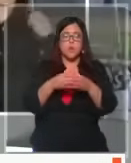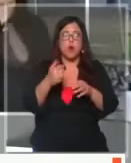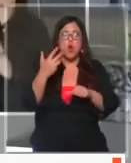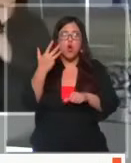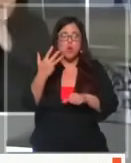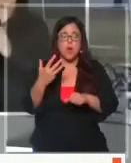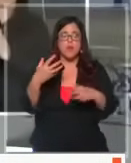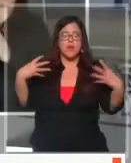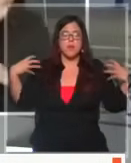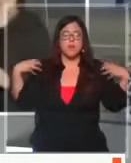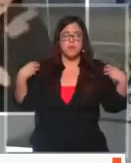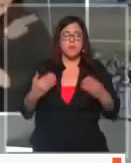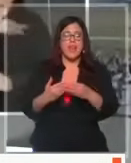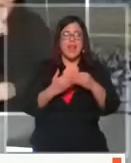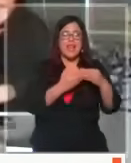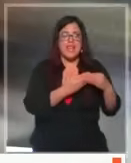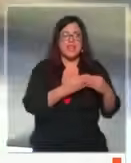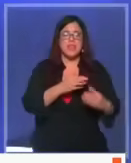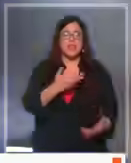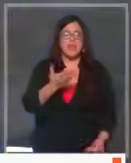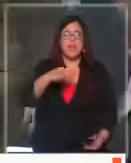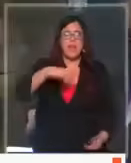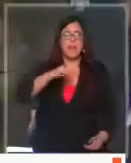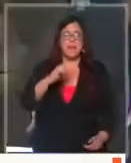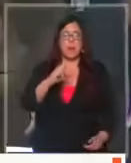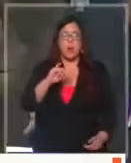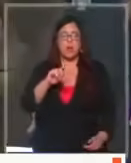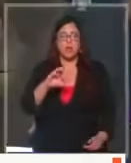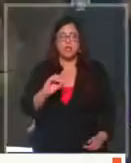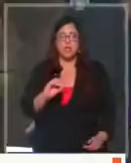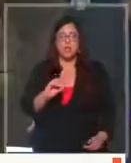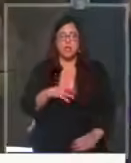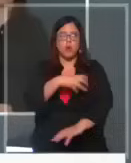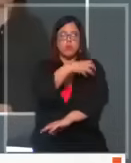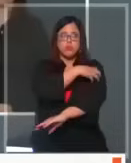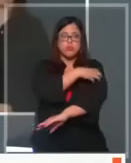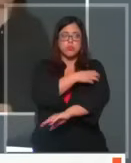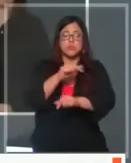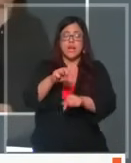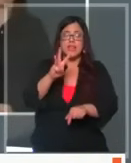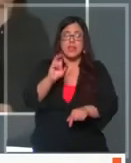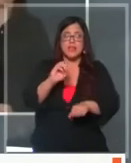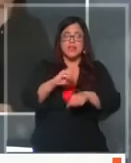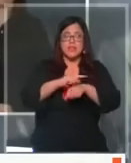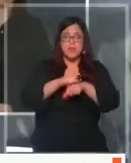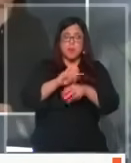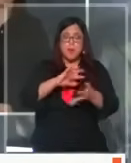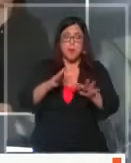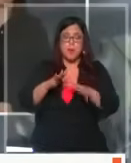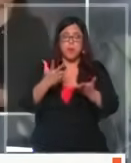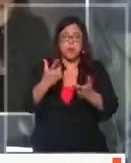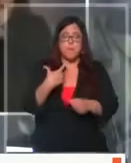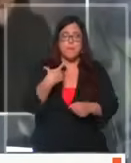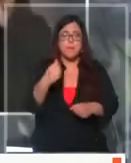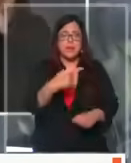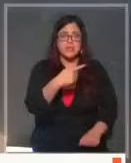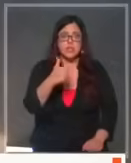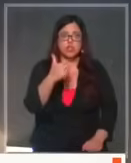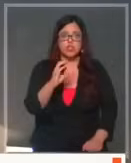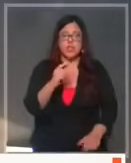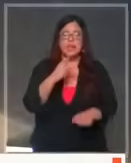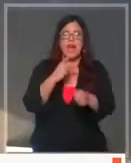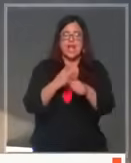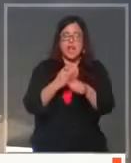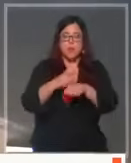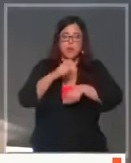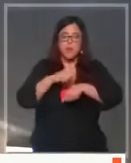líder, comandante de grupo Mauricio Rocco Molina. Son un poco más de 30 segundos donde esta aeronave alcanza una velocidad de 160 kilómetros y